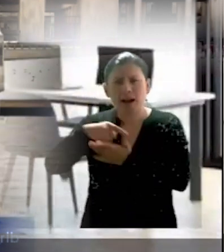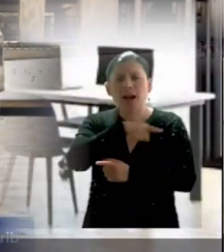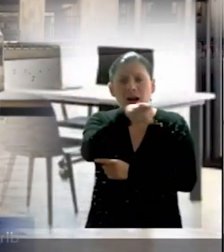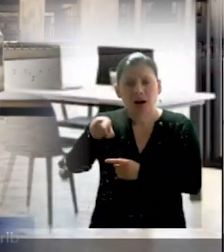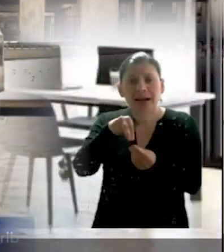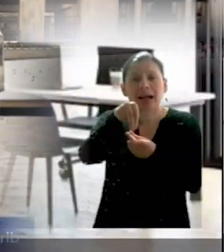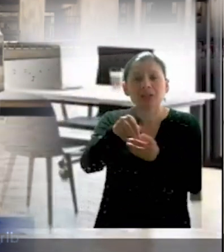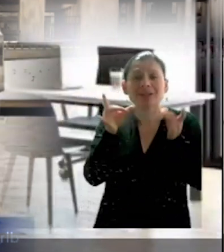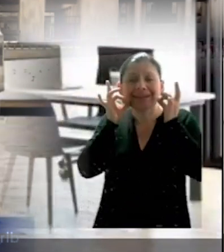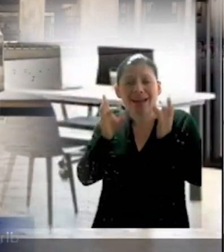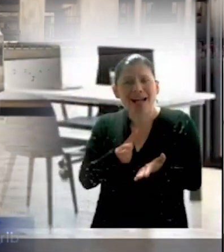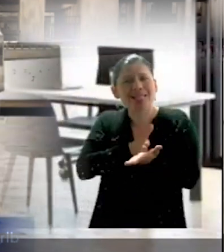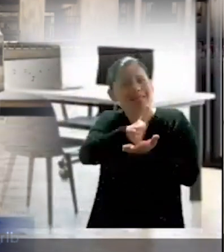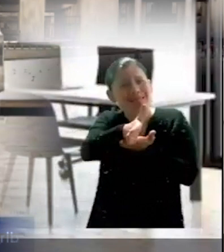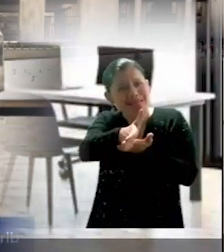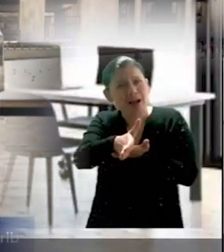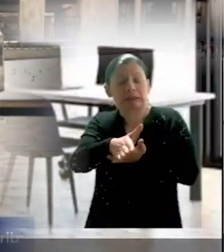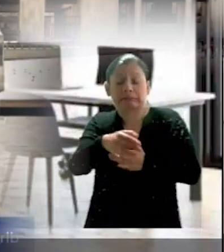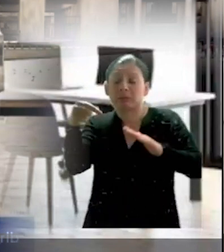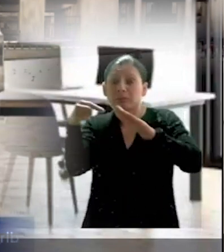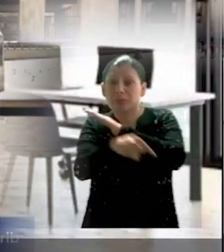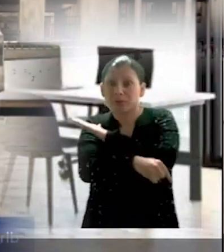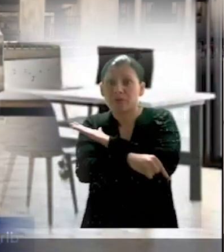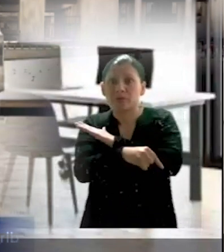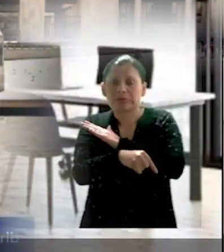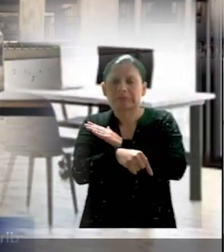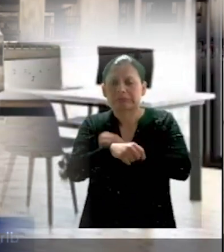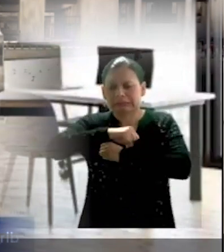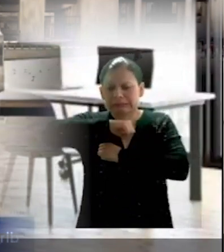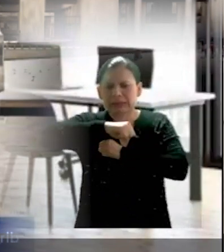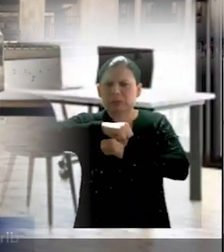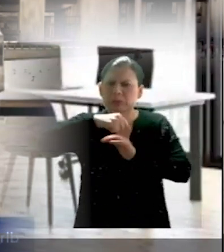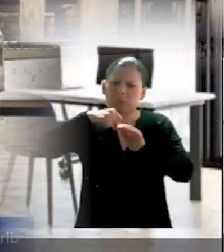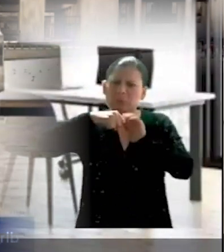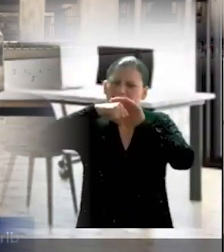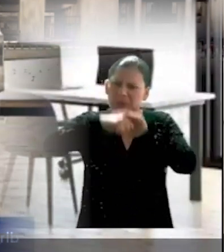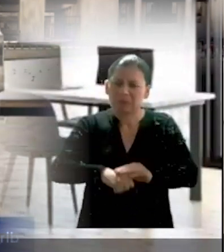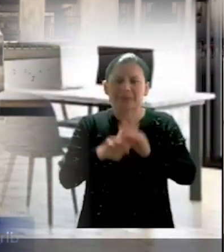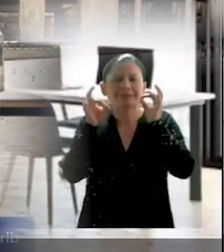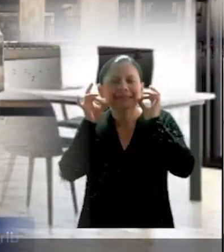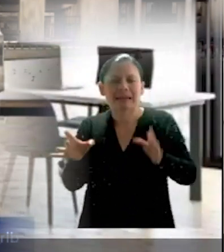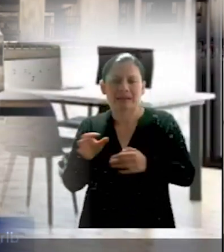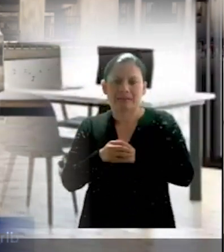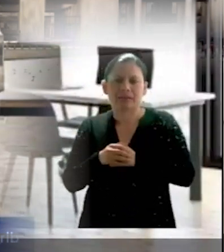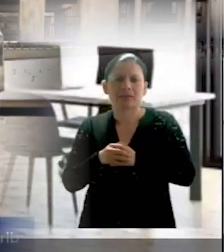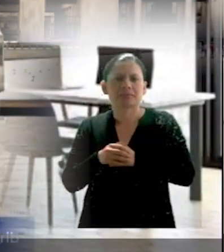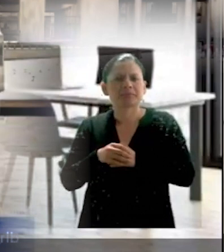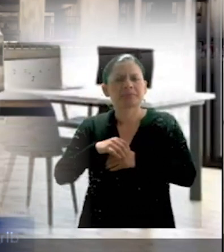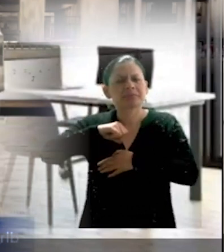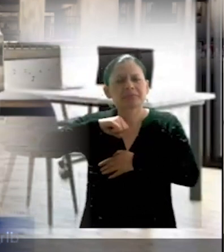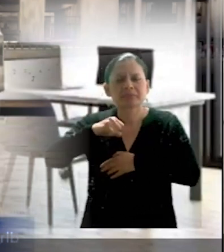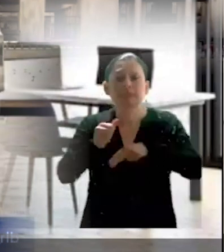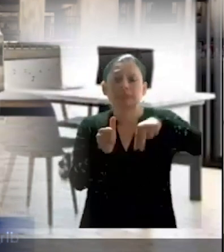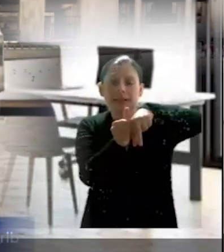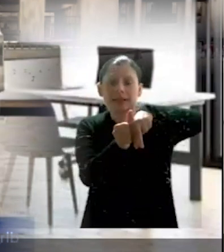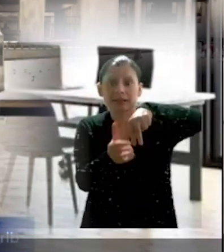la complejidad de algunas vulneraciones de derechos, y eso tiene que ver con todas aquellas acciones de tutela en las que la Corte